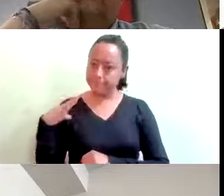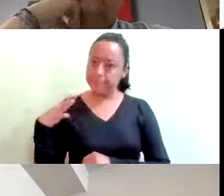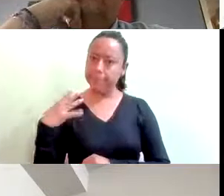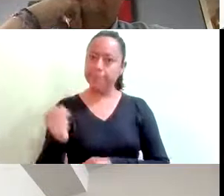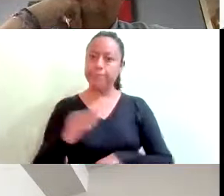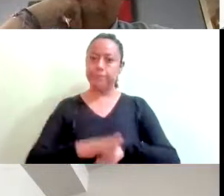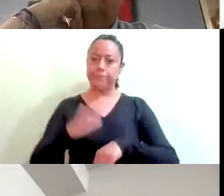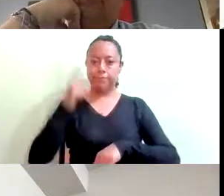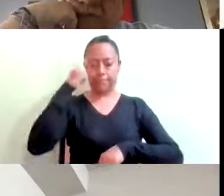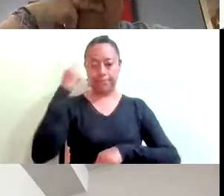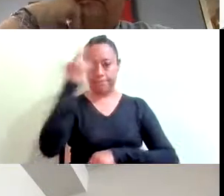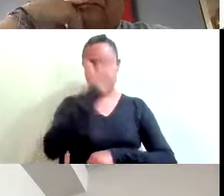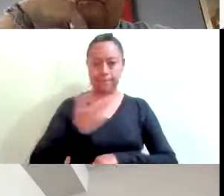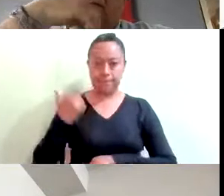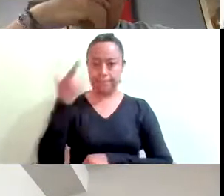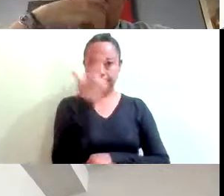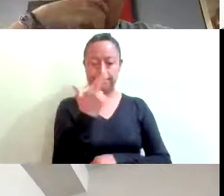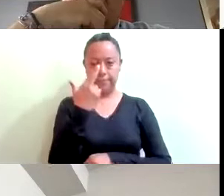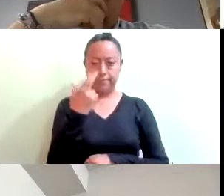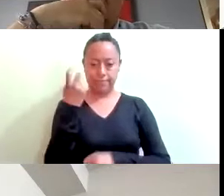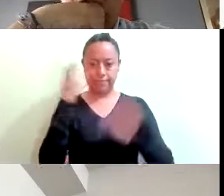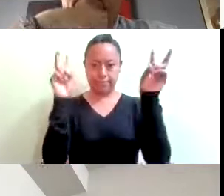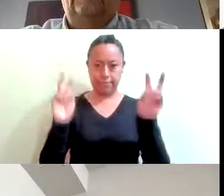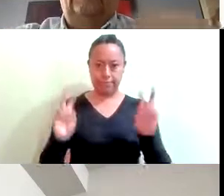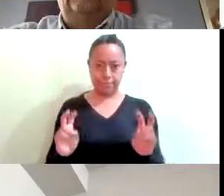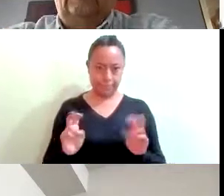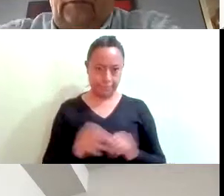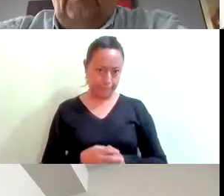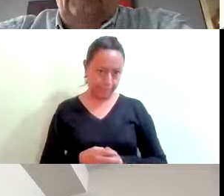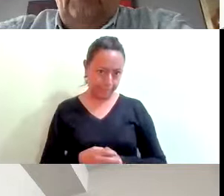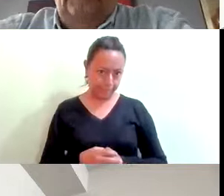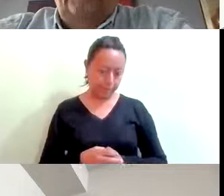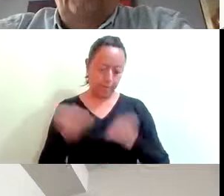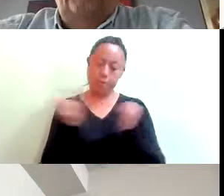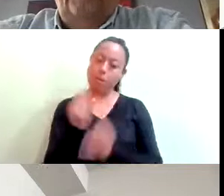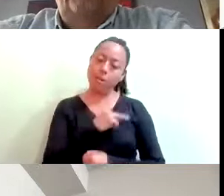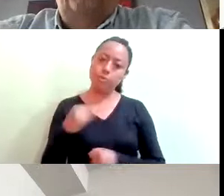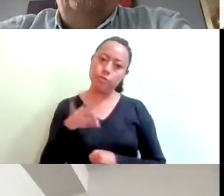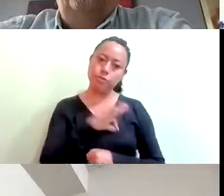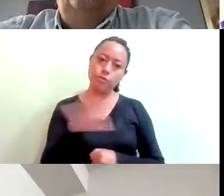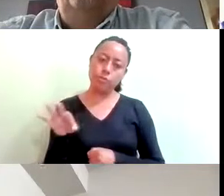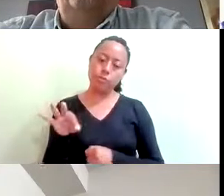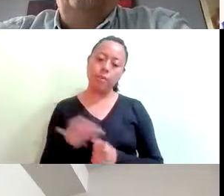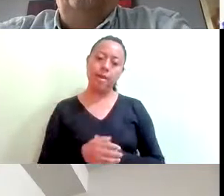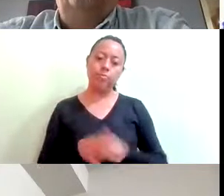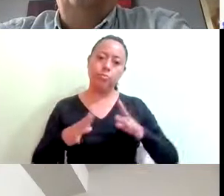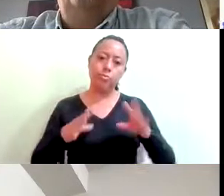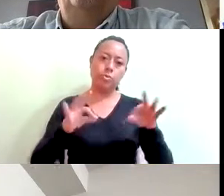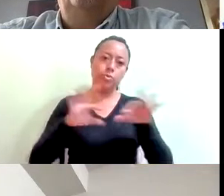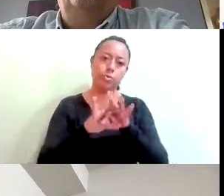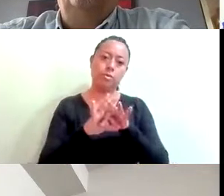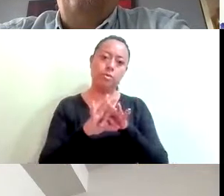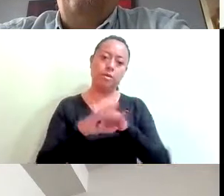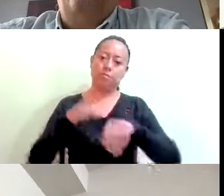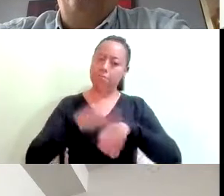para revisar estos temas y que pudiéramos quizá pues, fundamentar de una manera